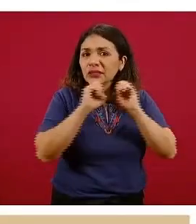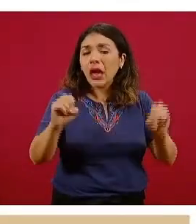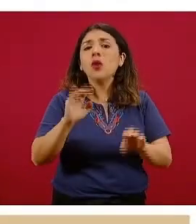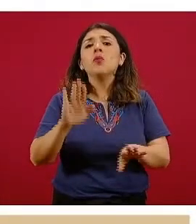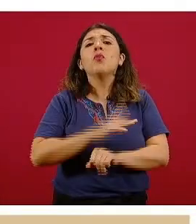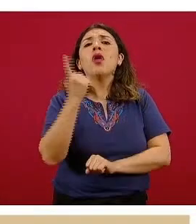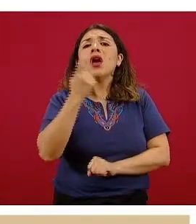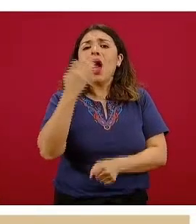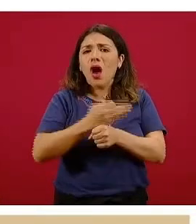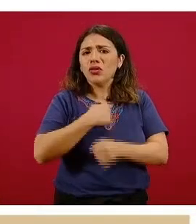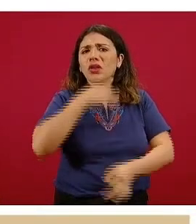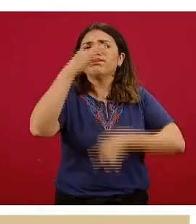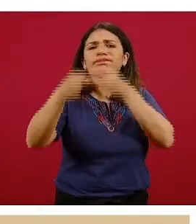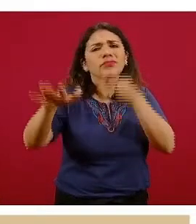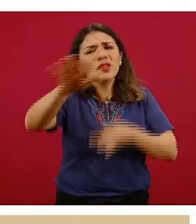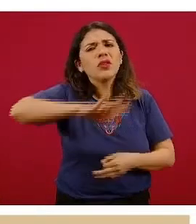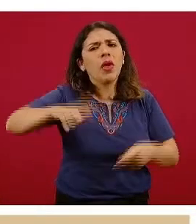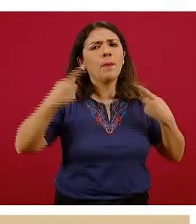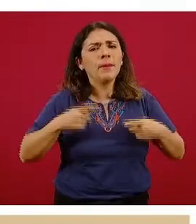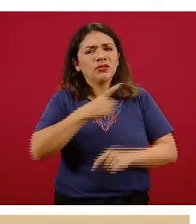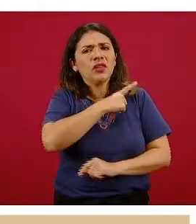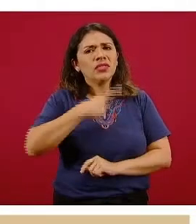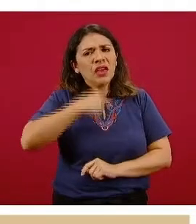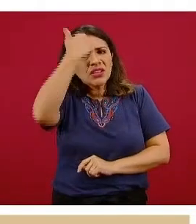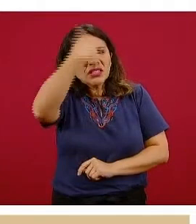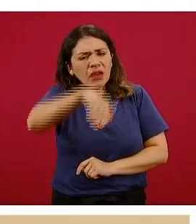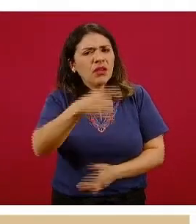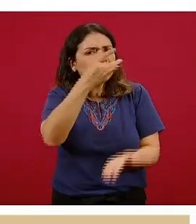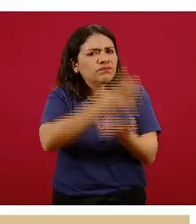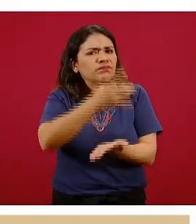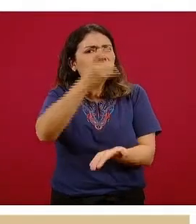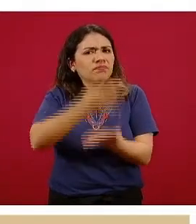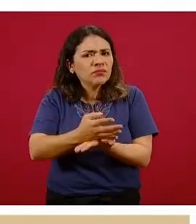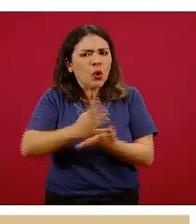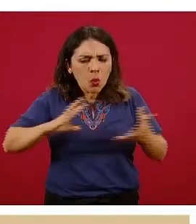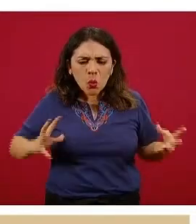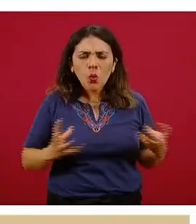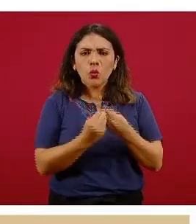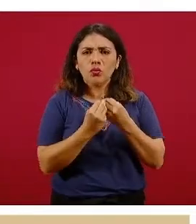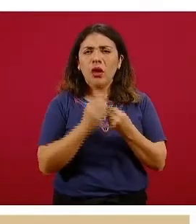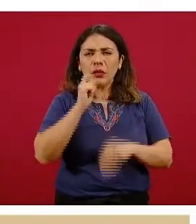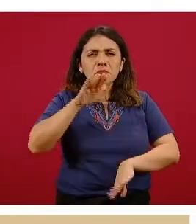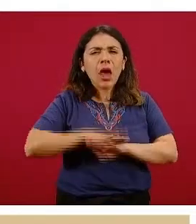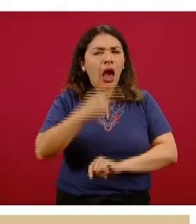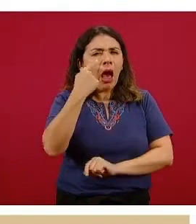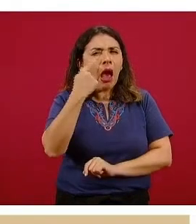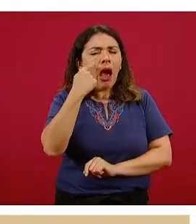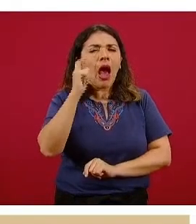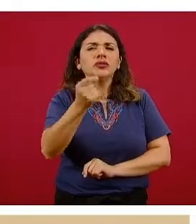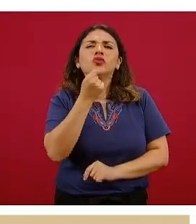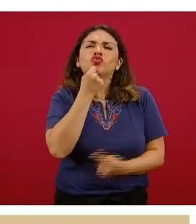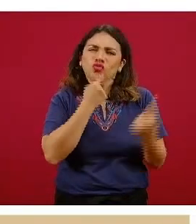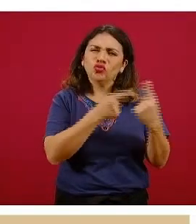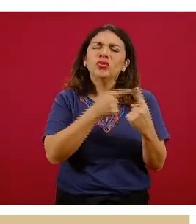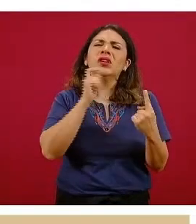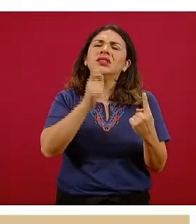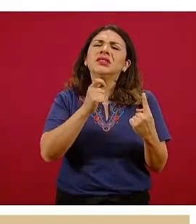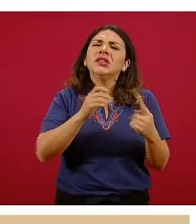porque hacemos este llamado a la sociedad para identificarlas de forma conjunta. Son normalmente niñas que